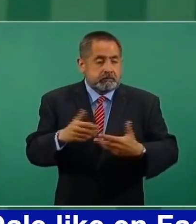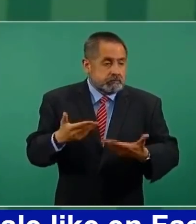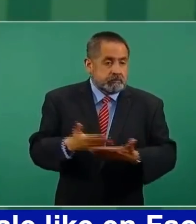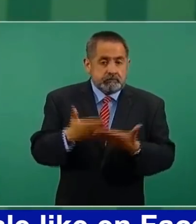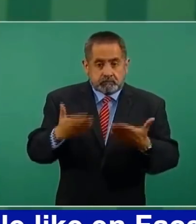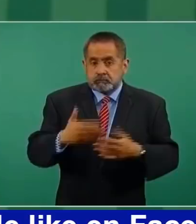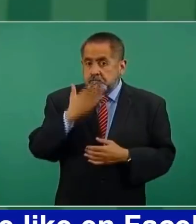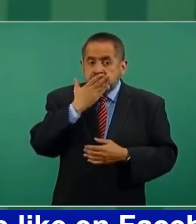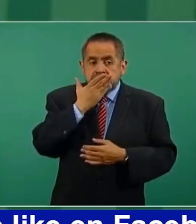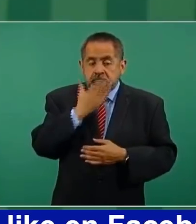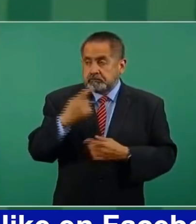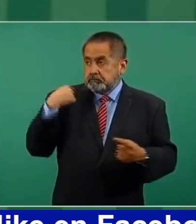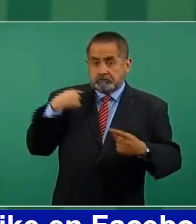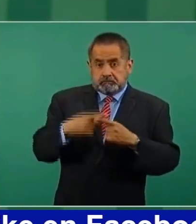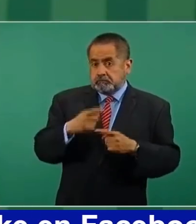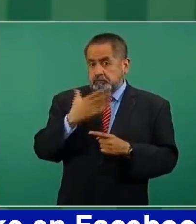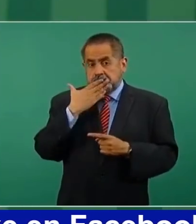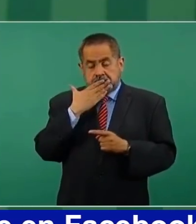les fue bien